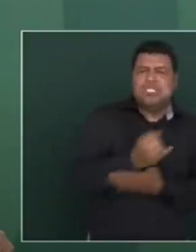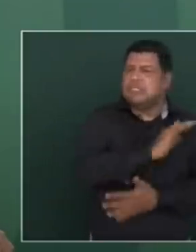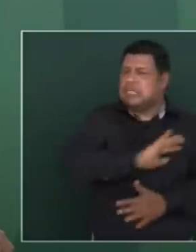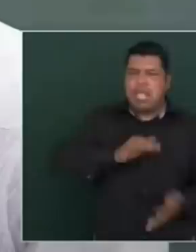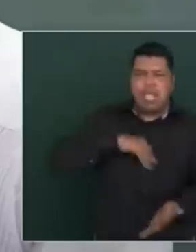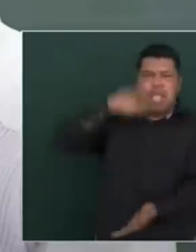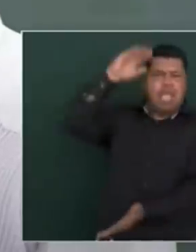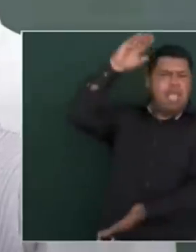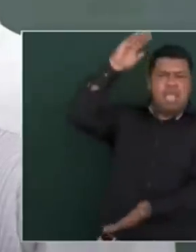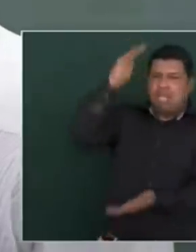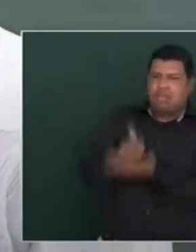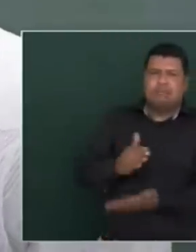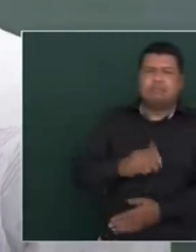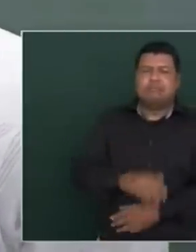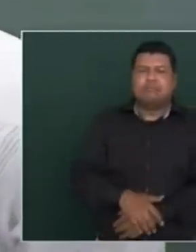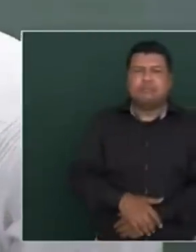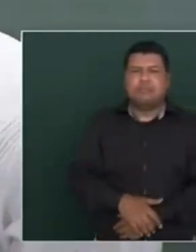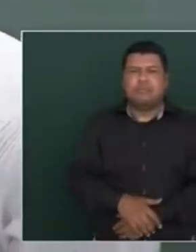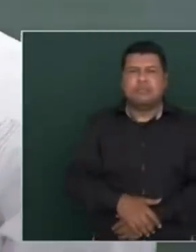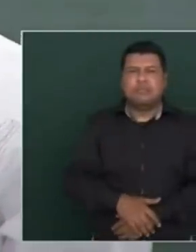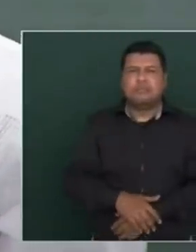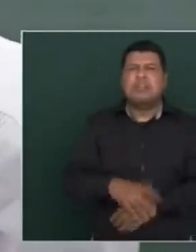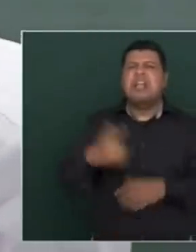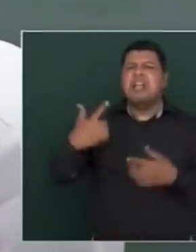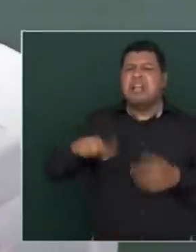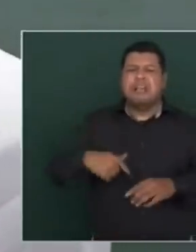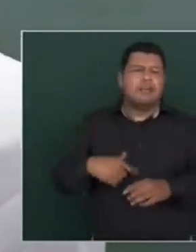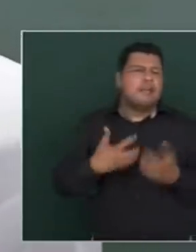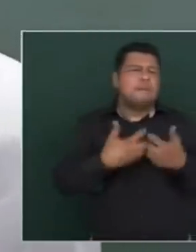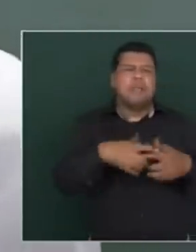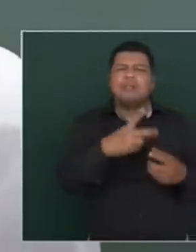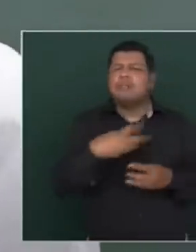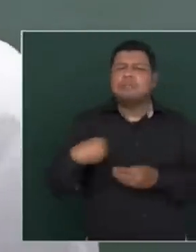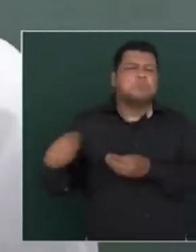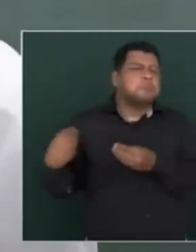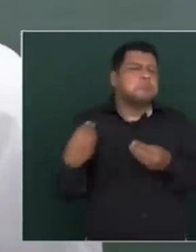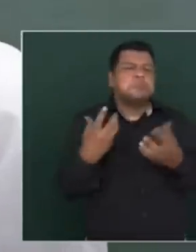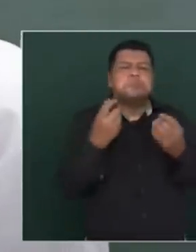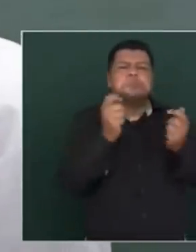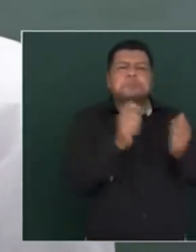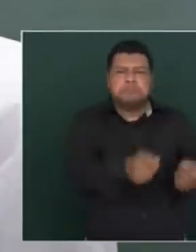privatizó los ferrocarriles. Se los entregó a dos empresas